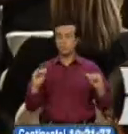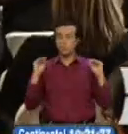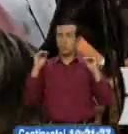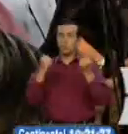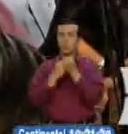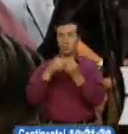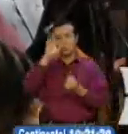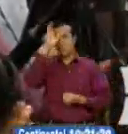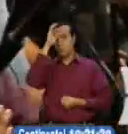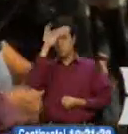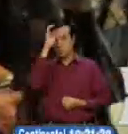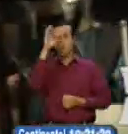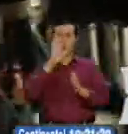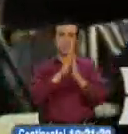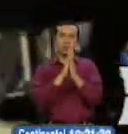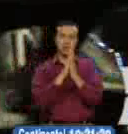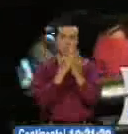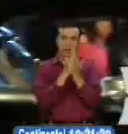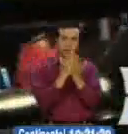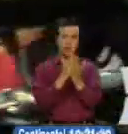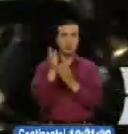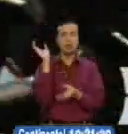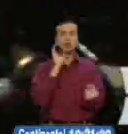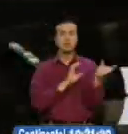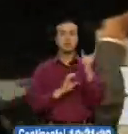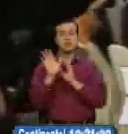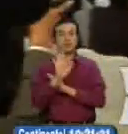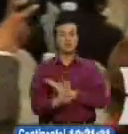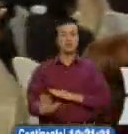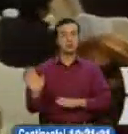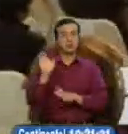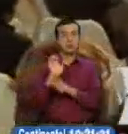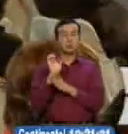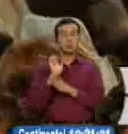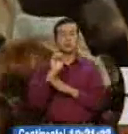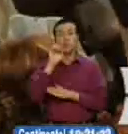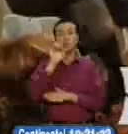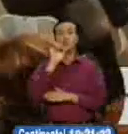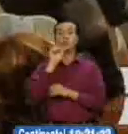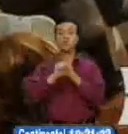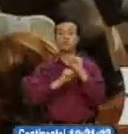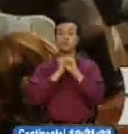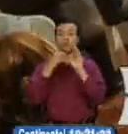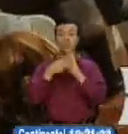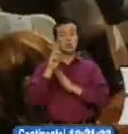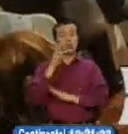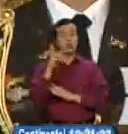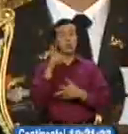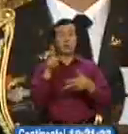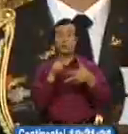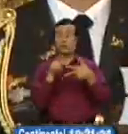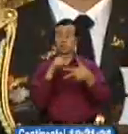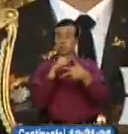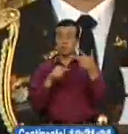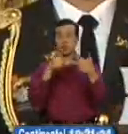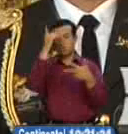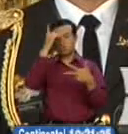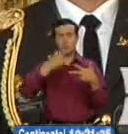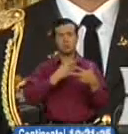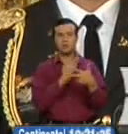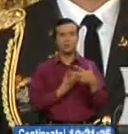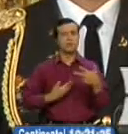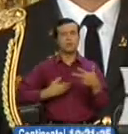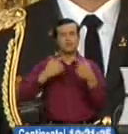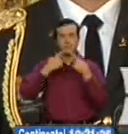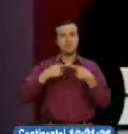a la cultura, a la literatura y a las ciencias en nuestro país. Este 2016 no ha sido la excepción y mediante decreto ejecutivo se dio a